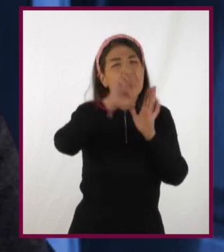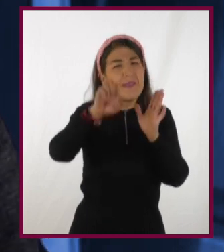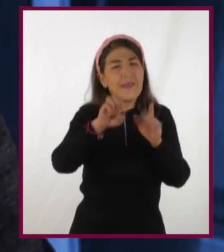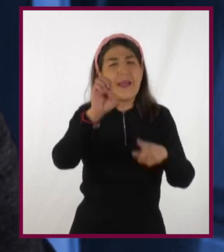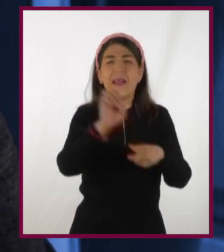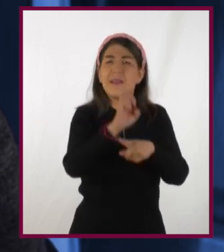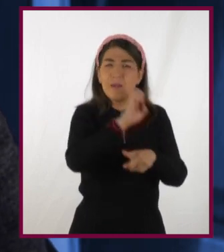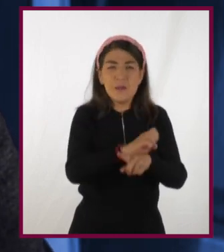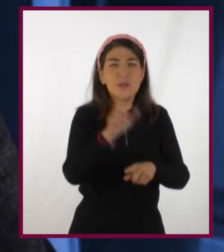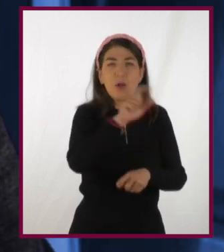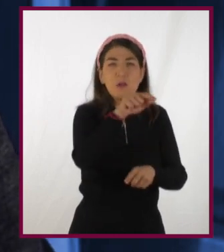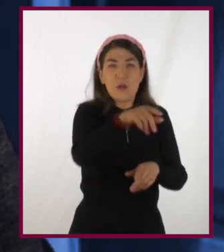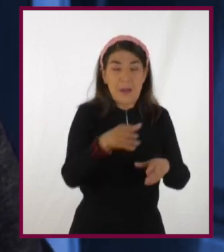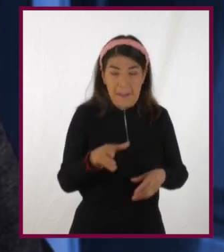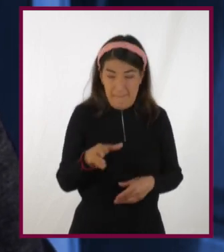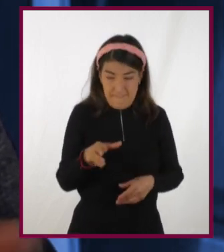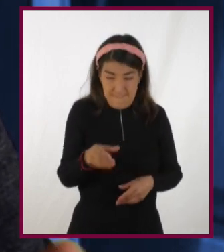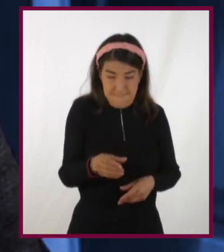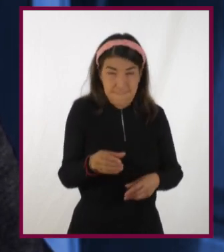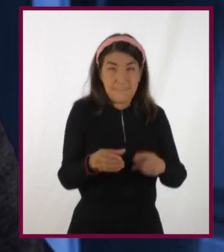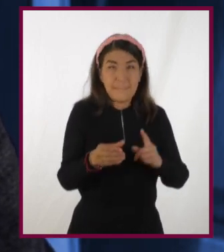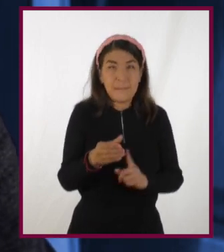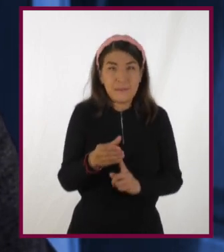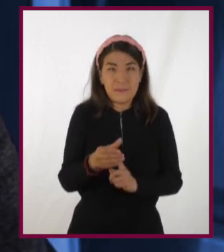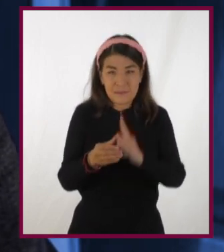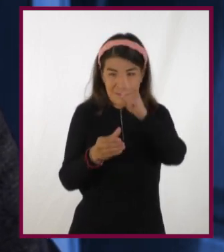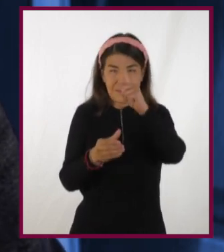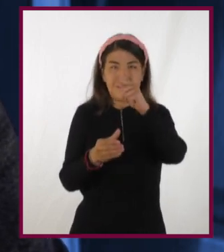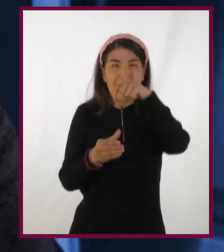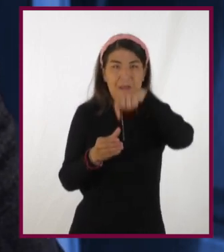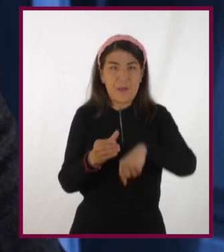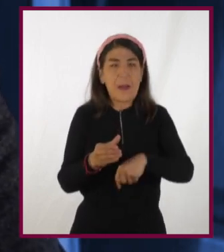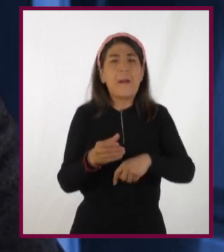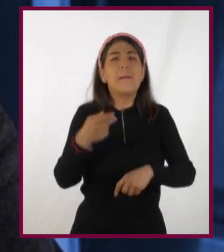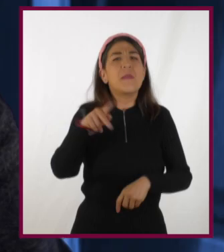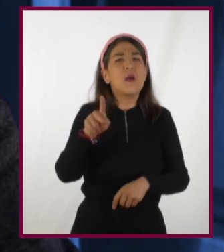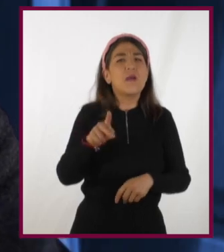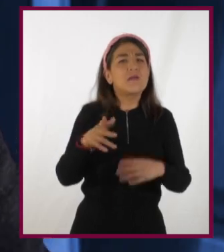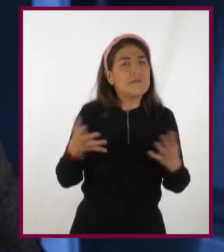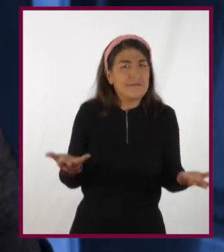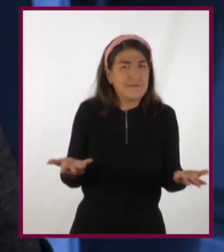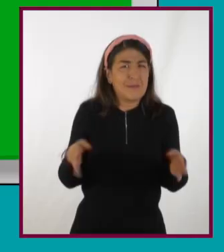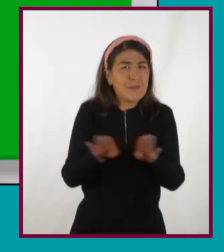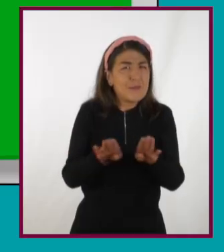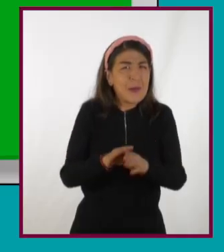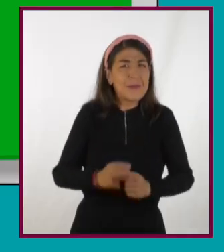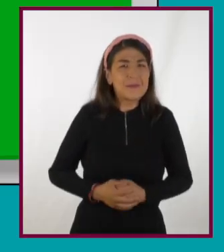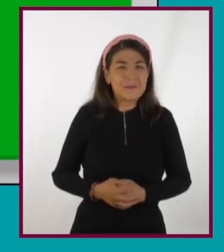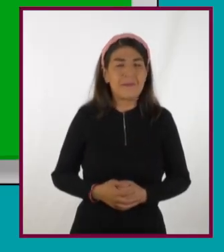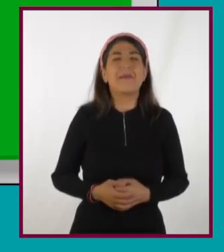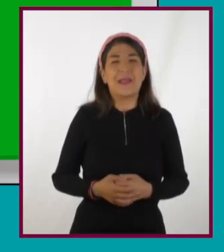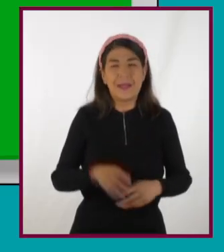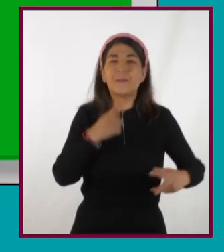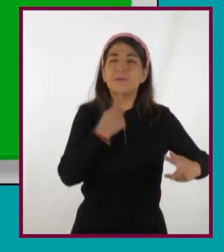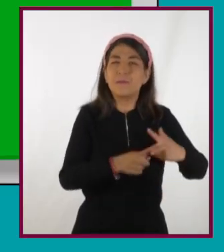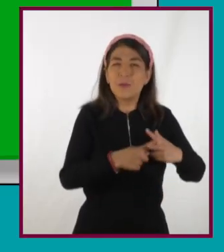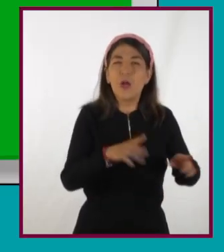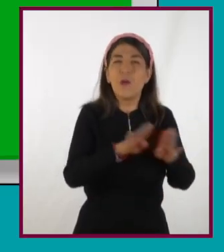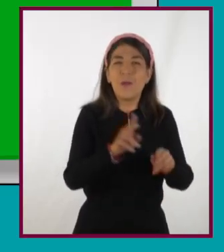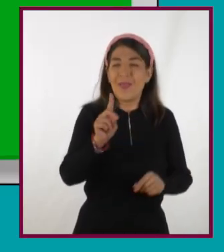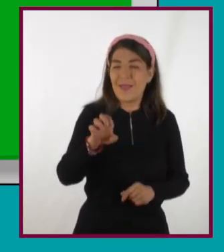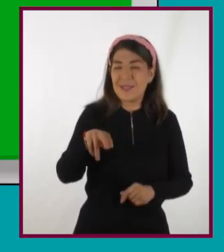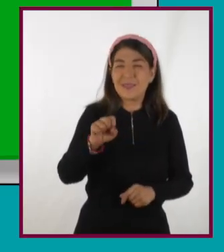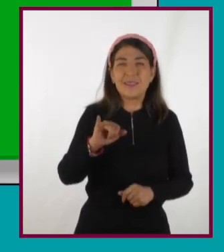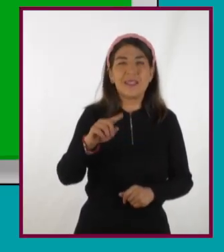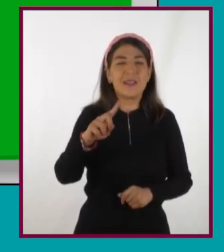Entonces, al comprimir la botella cambia de alguna manera la densidad del diablillo. Pero, ¿cómo? Pues calculamos la